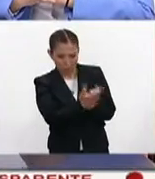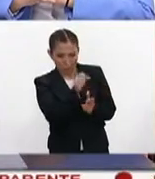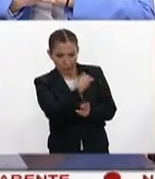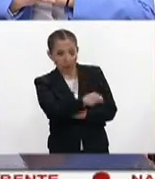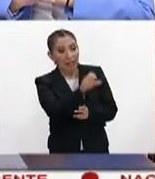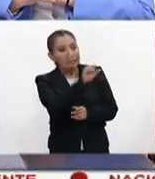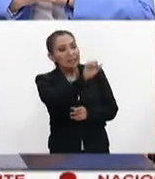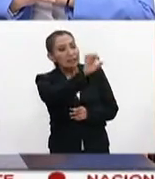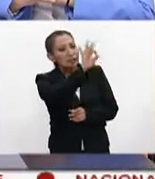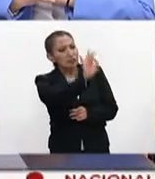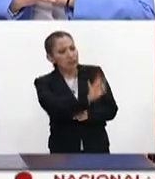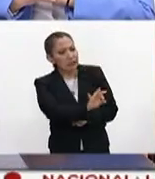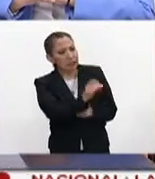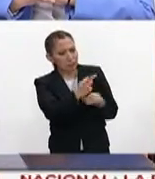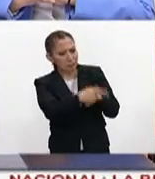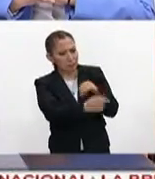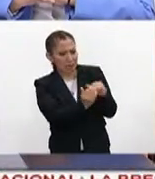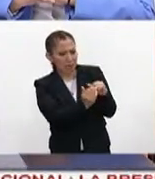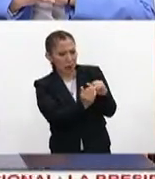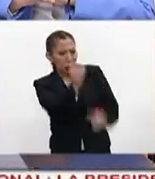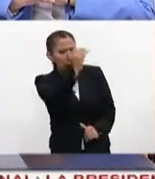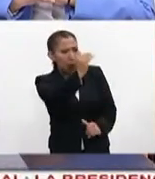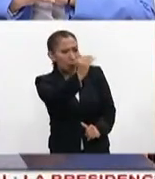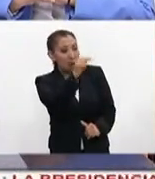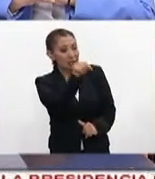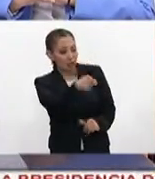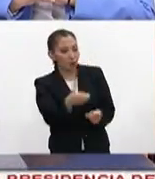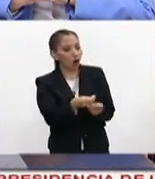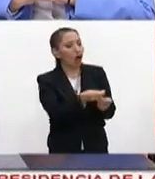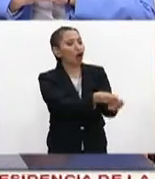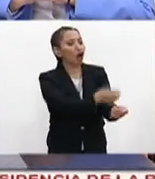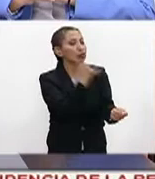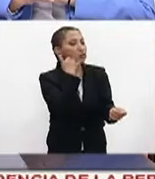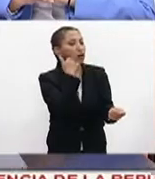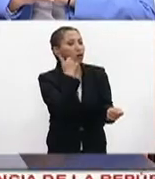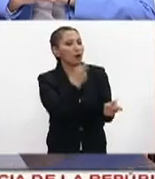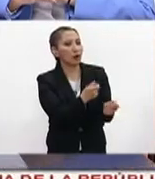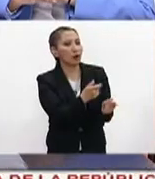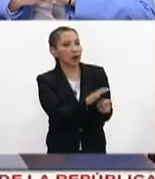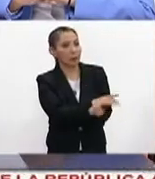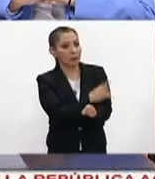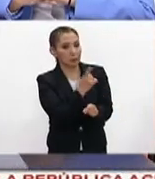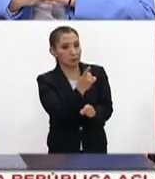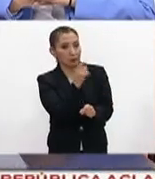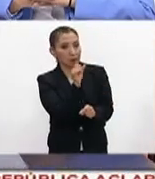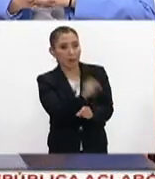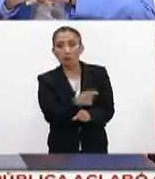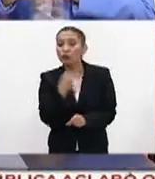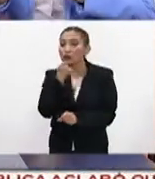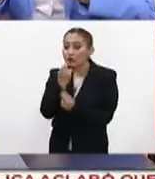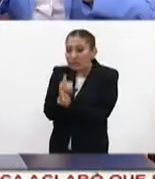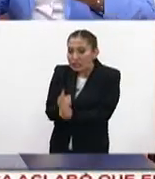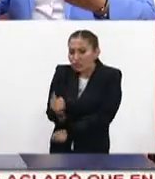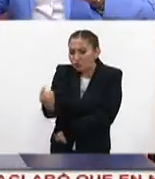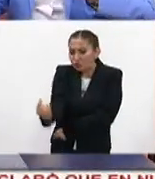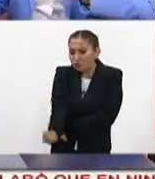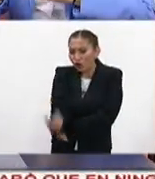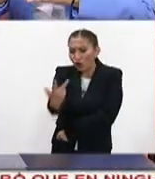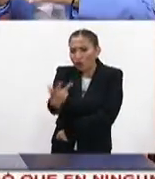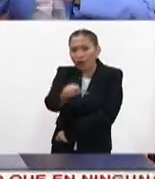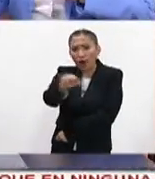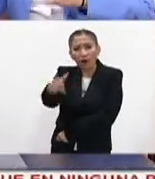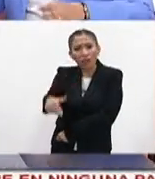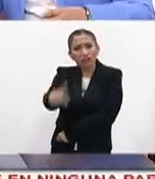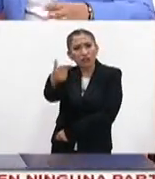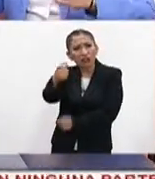esto. 60% aumenta el riesgo si tú le das el teléfono. Exacto, y estamos hablando de niños muy pequeños, de 8 a